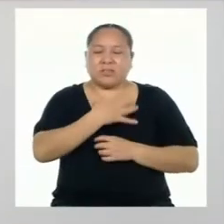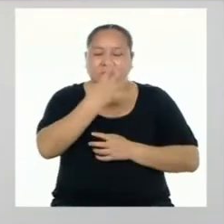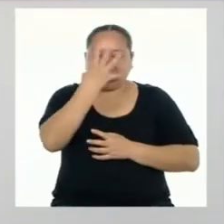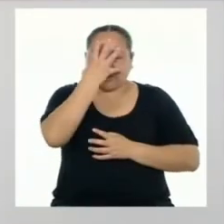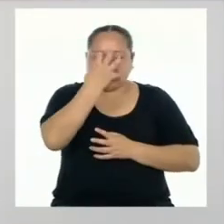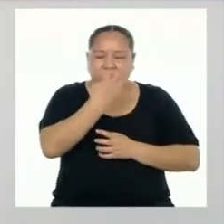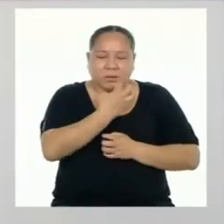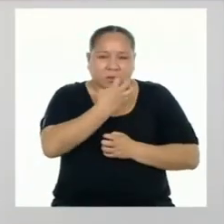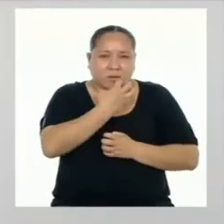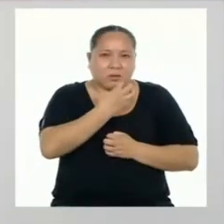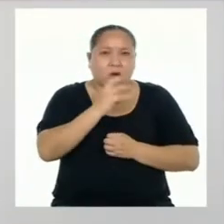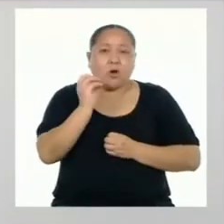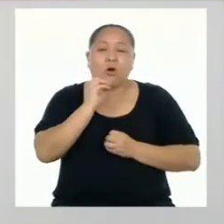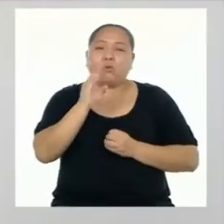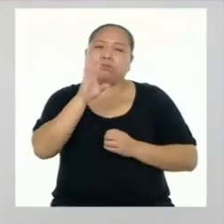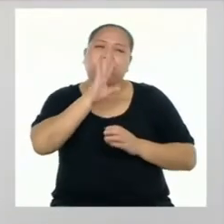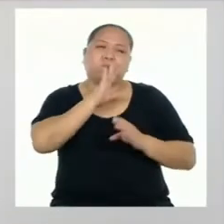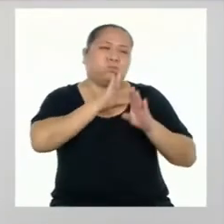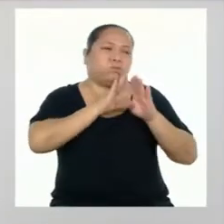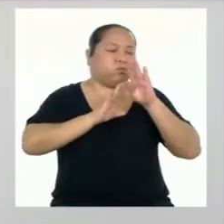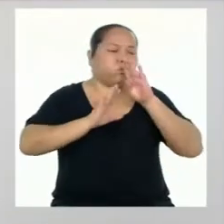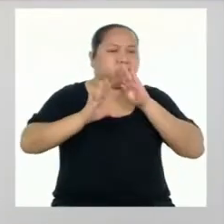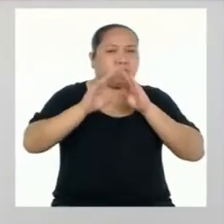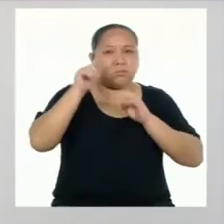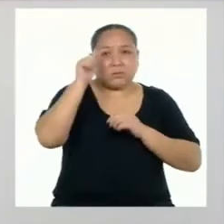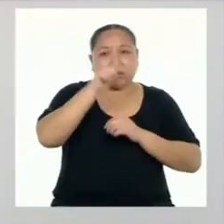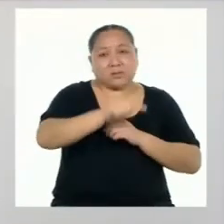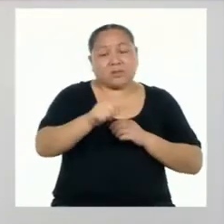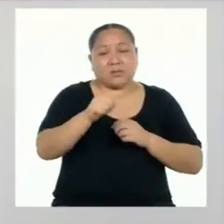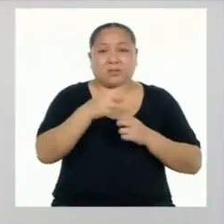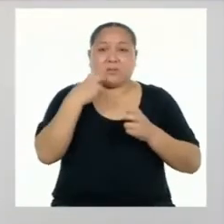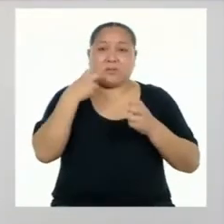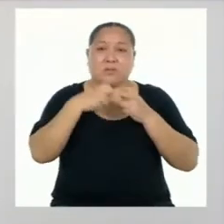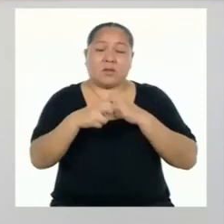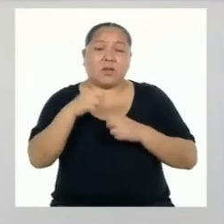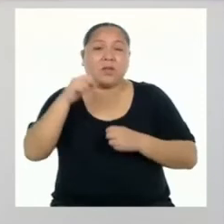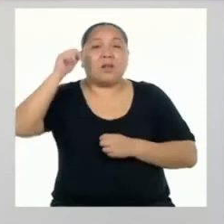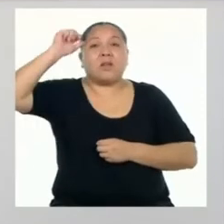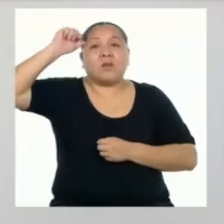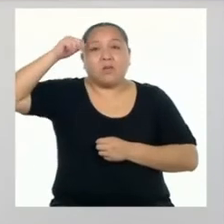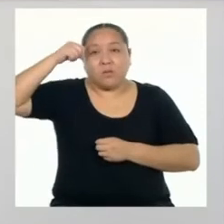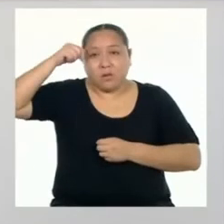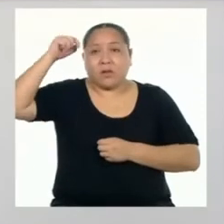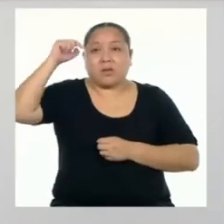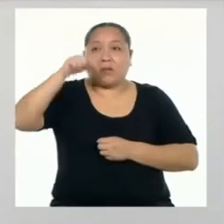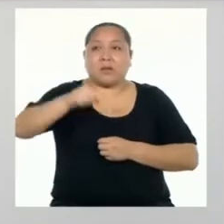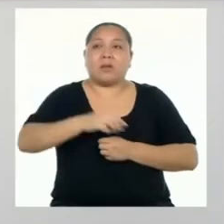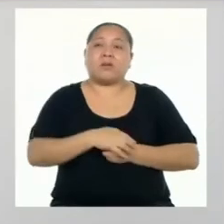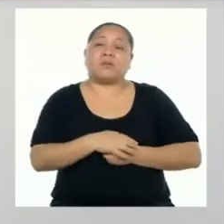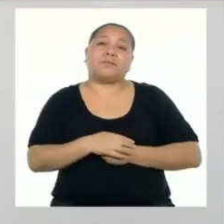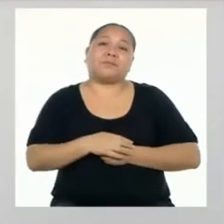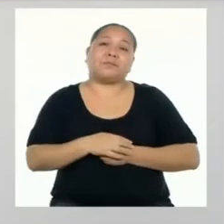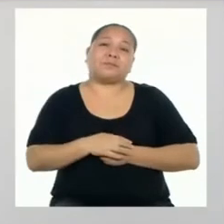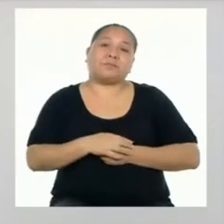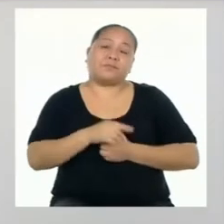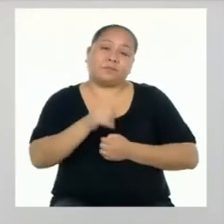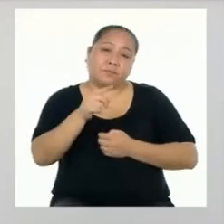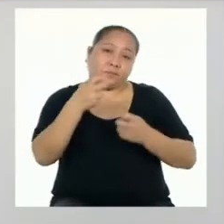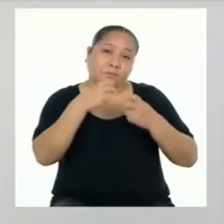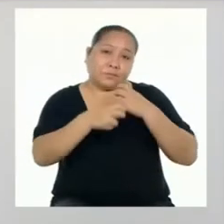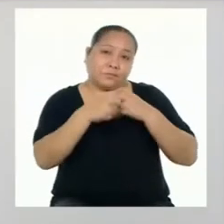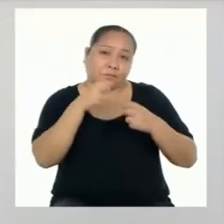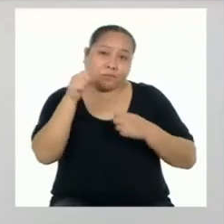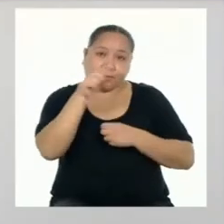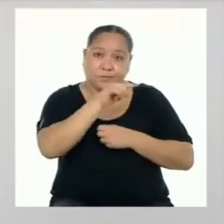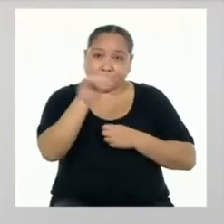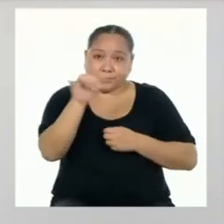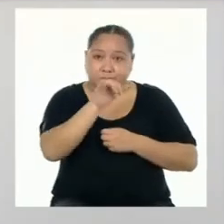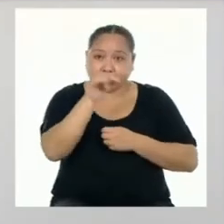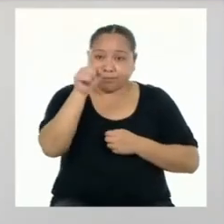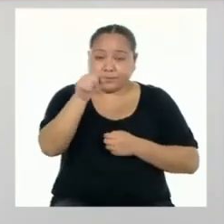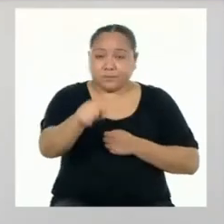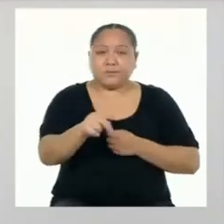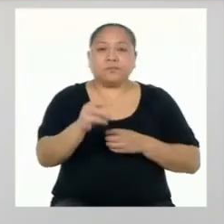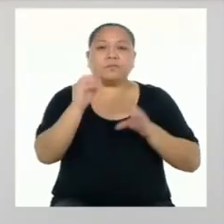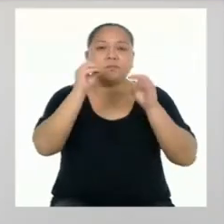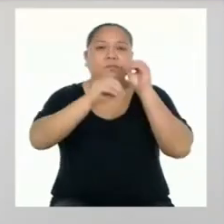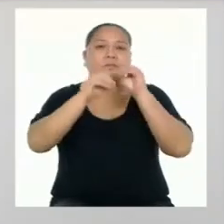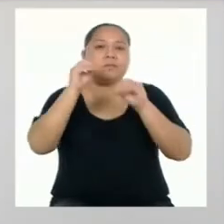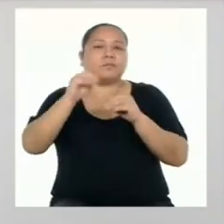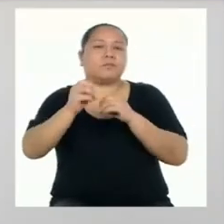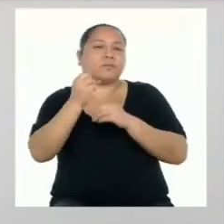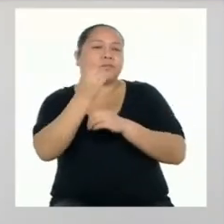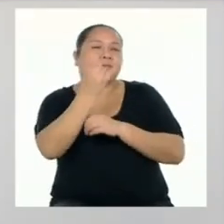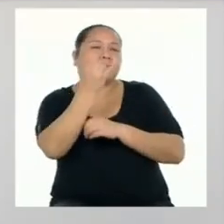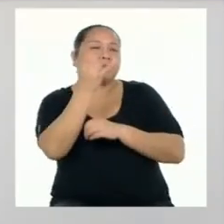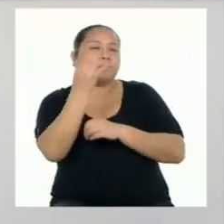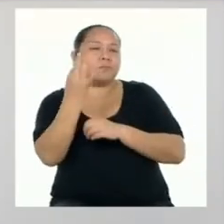enojo o frustración ante esas situaciones. Solo recuerda que en una situación así puedes poner en práctica